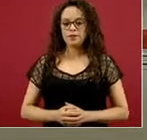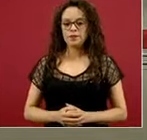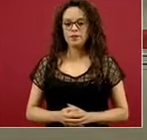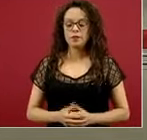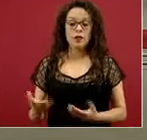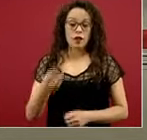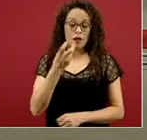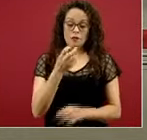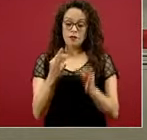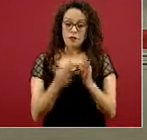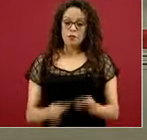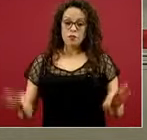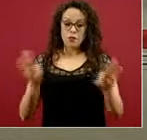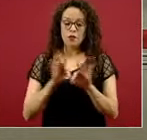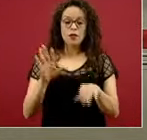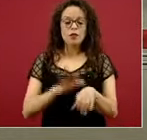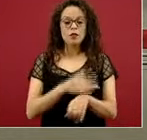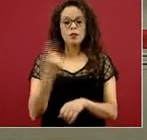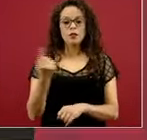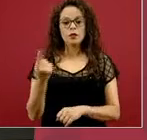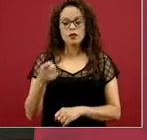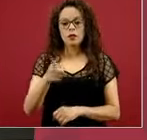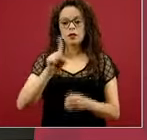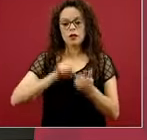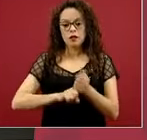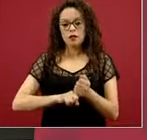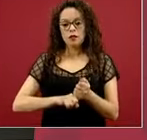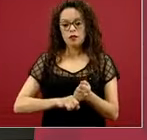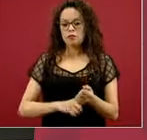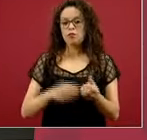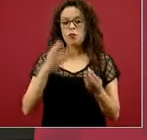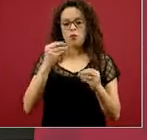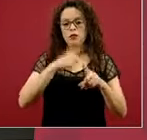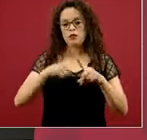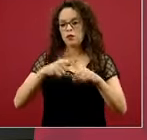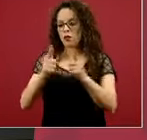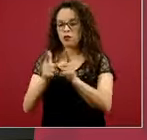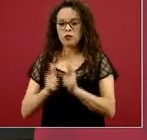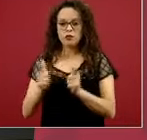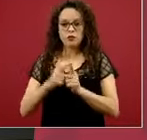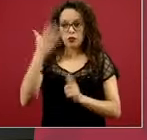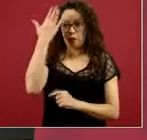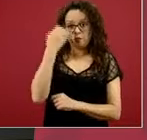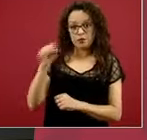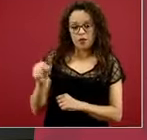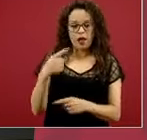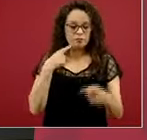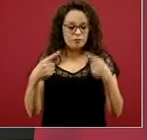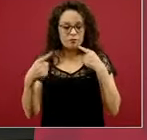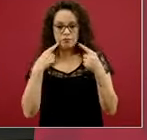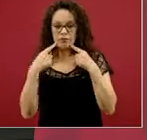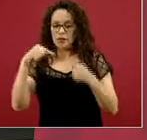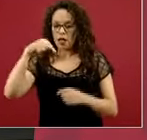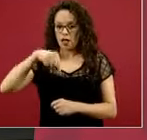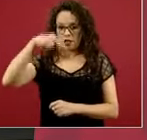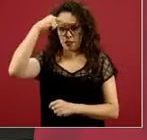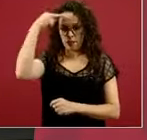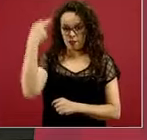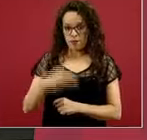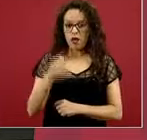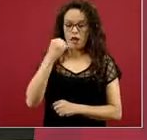importante porque también ha sido una fuente de discusión en los diferentes grupos de expertos aquí en el país como a